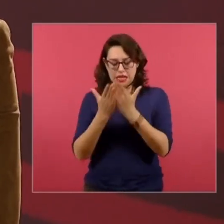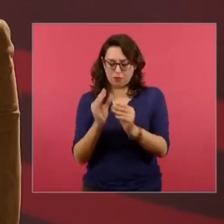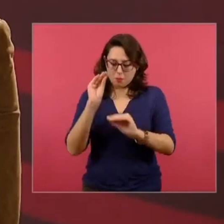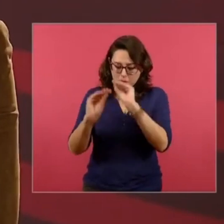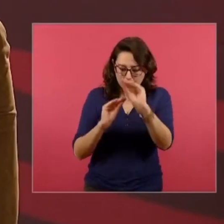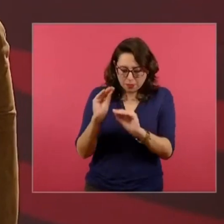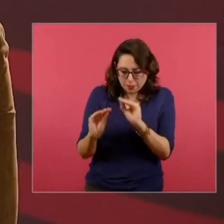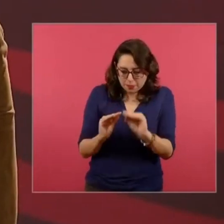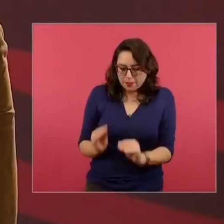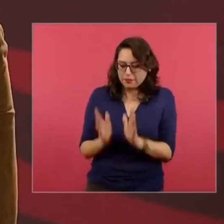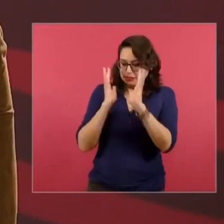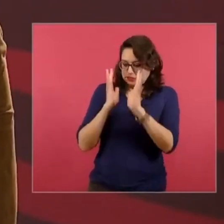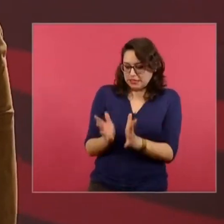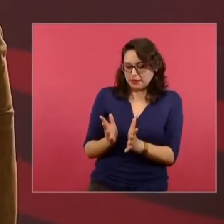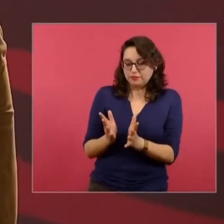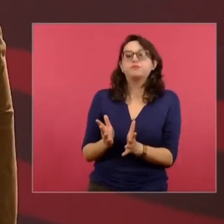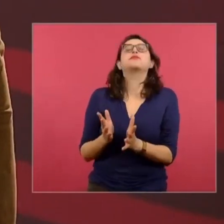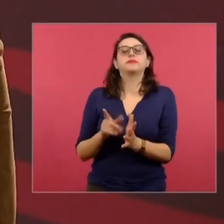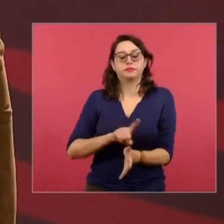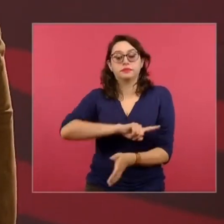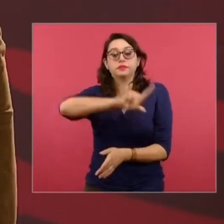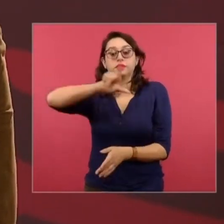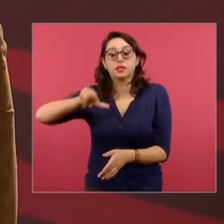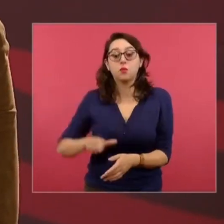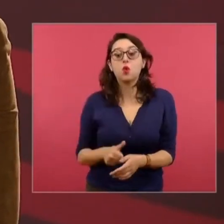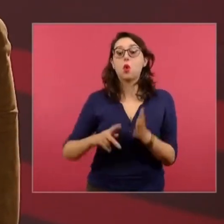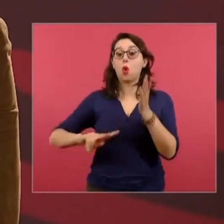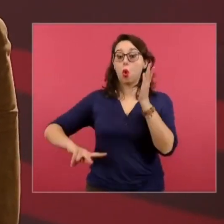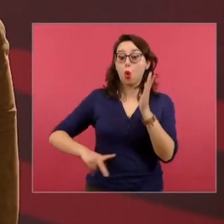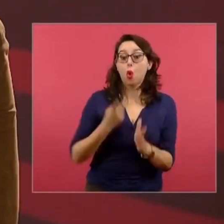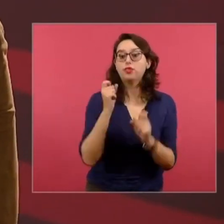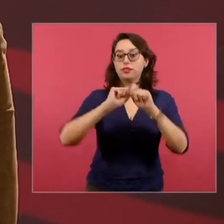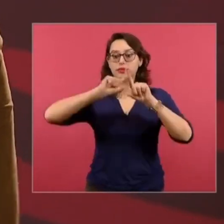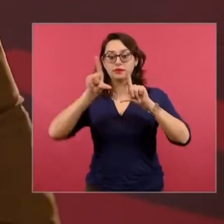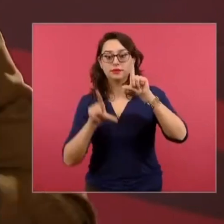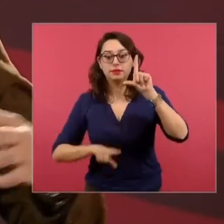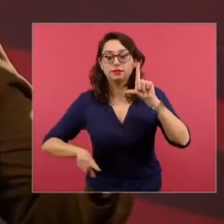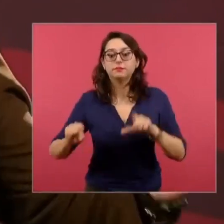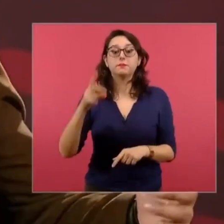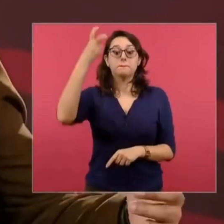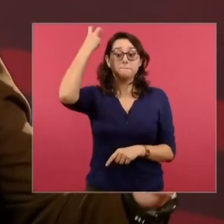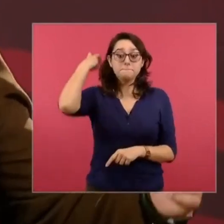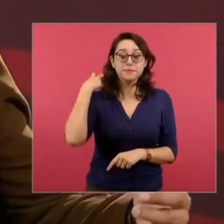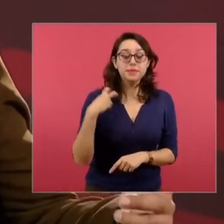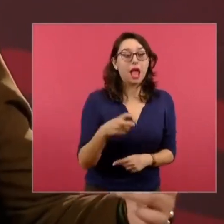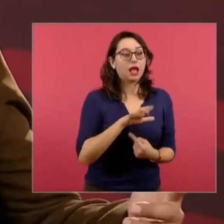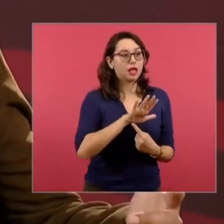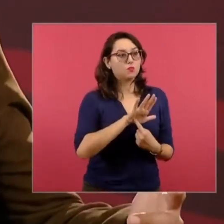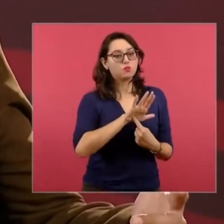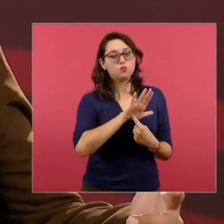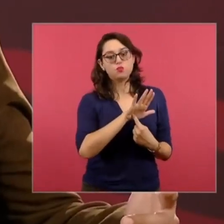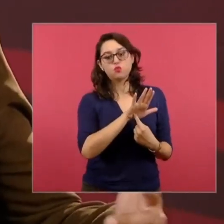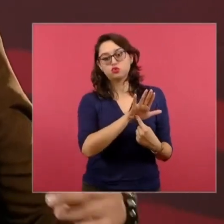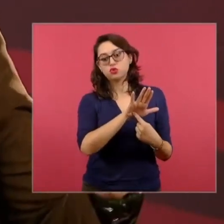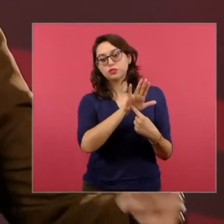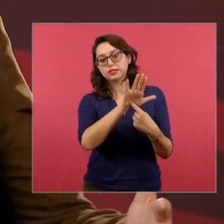salir. Hicimos lo que llamamos la caravana de la nueva escuela mexicana, donde ya teniendo el bosquejo teórico de cómo